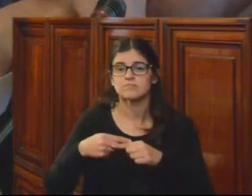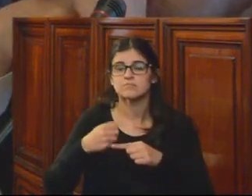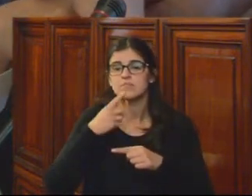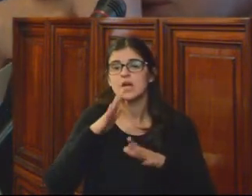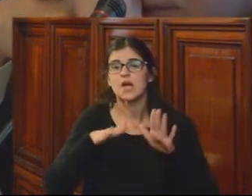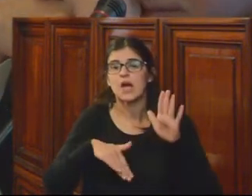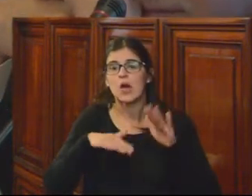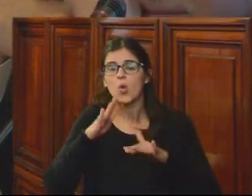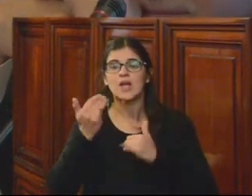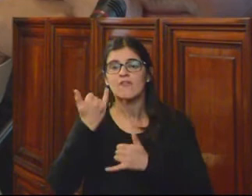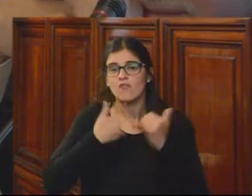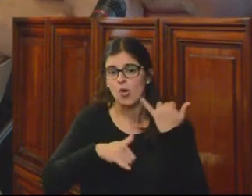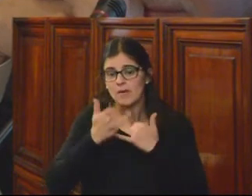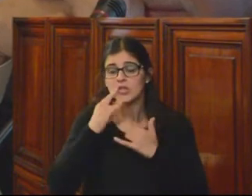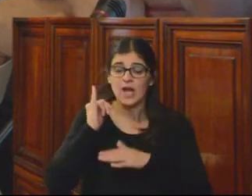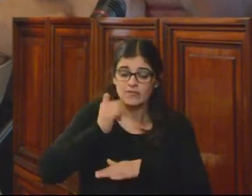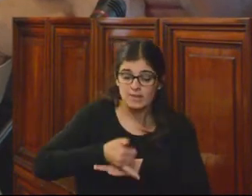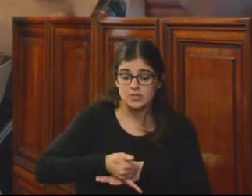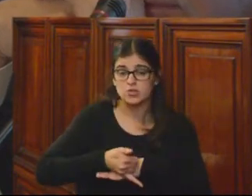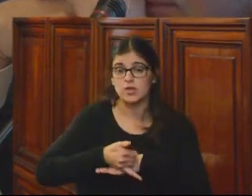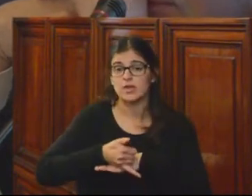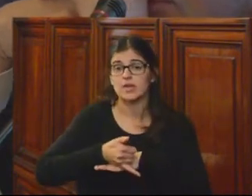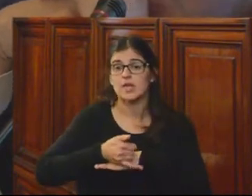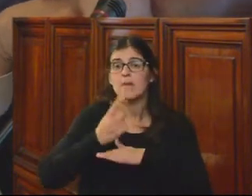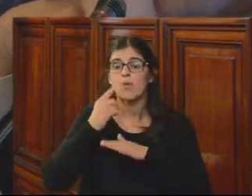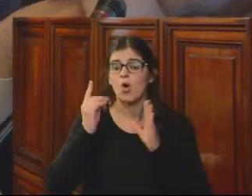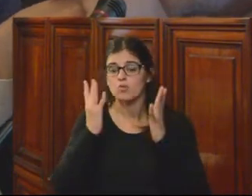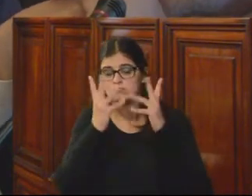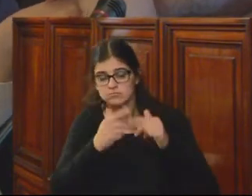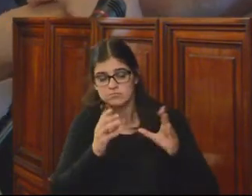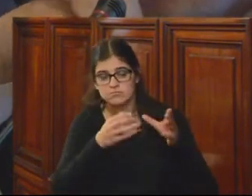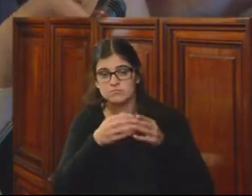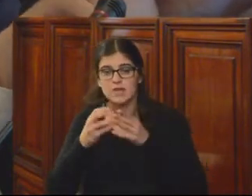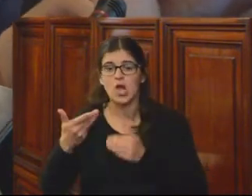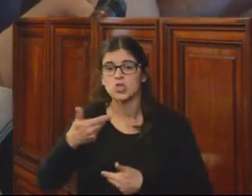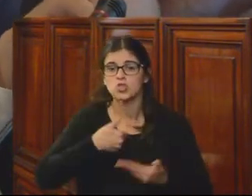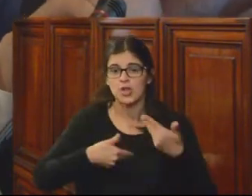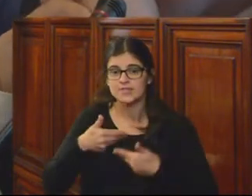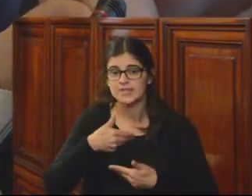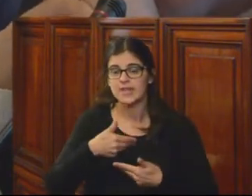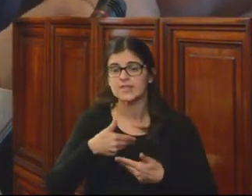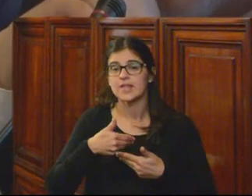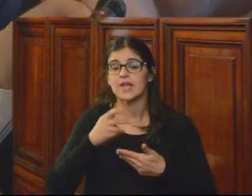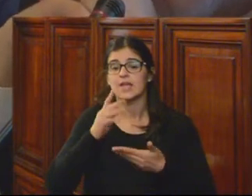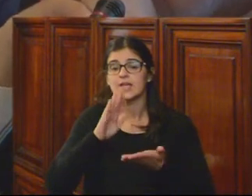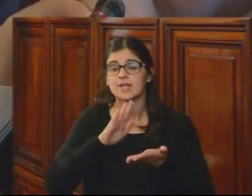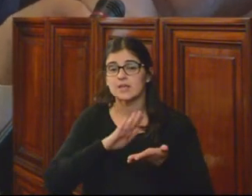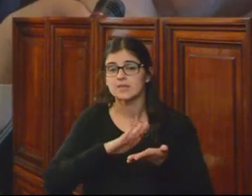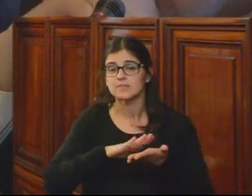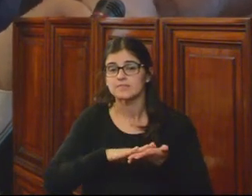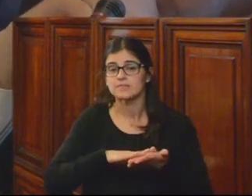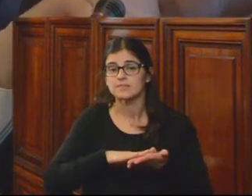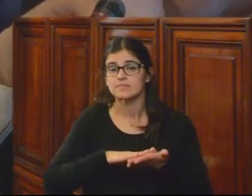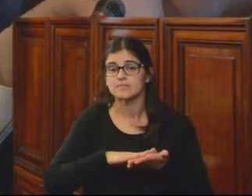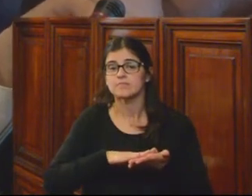algunas informaciones o afirmaciones por parte de las organizaciones solicitantes en relación